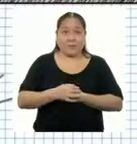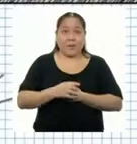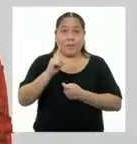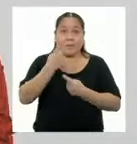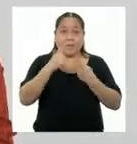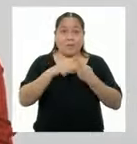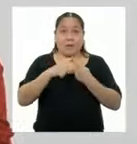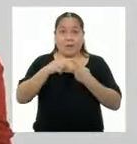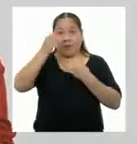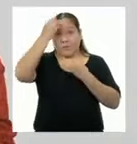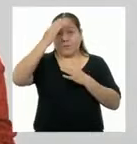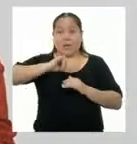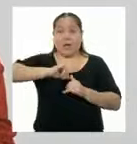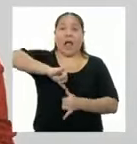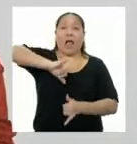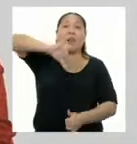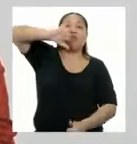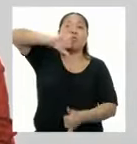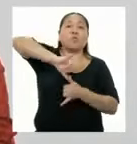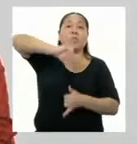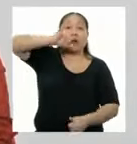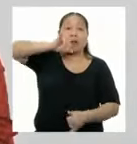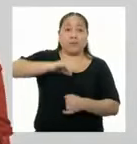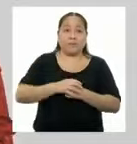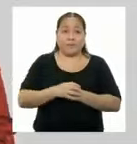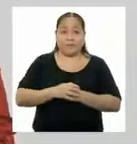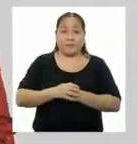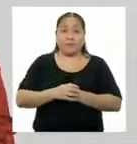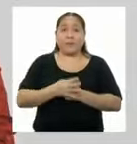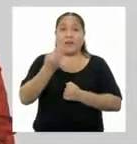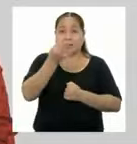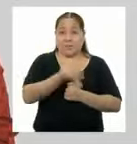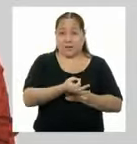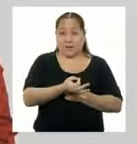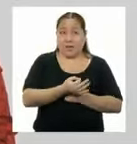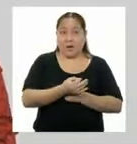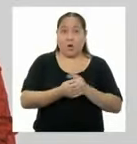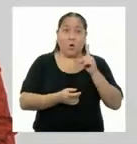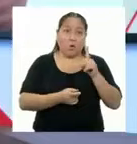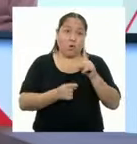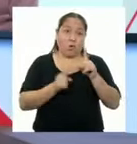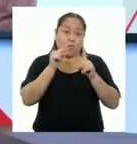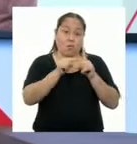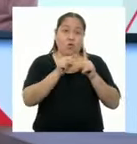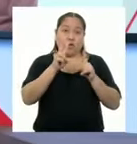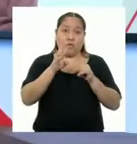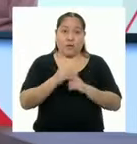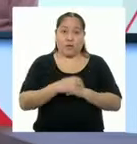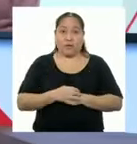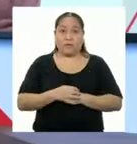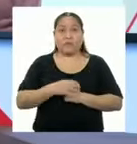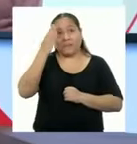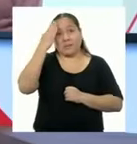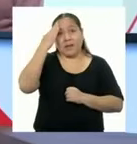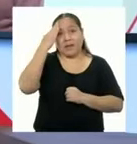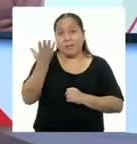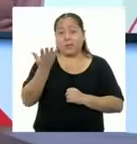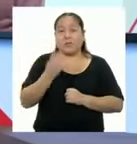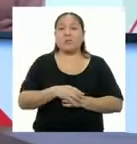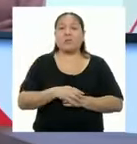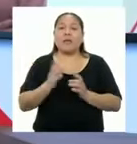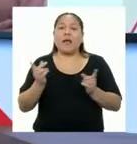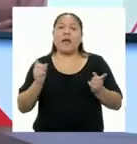dato, la altura del estante, el objeto real, sería 1,20 m. Sabemos que para pasar de